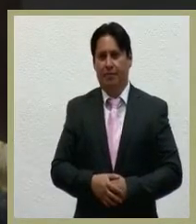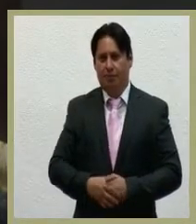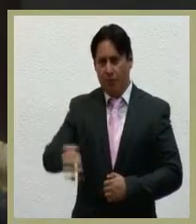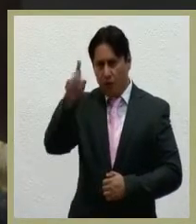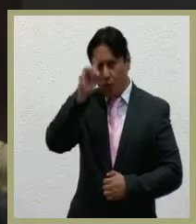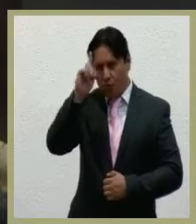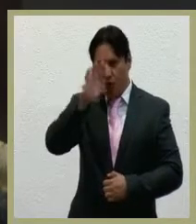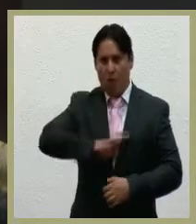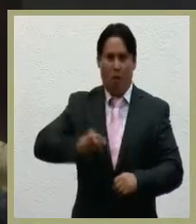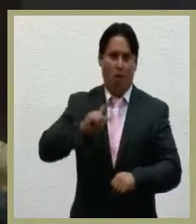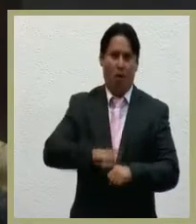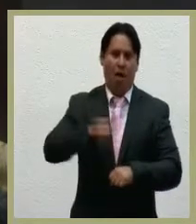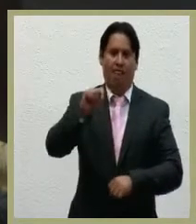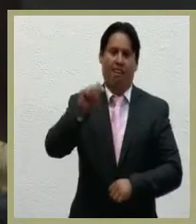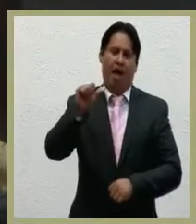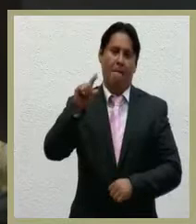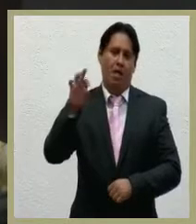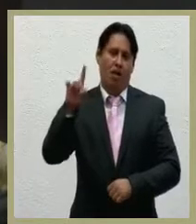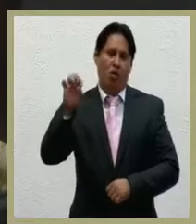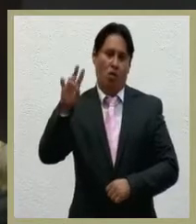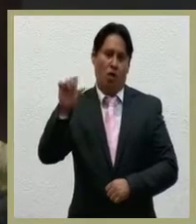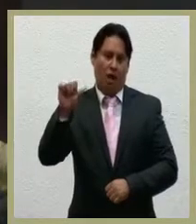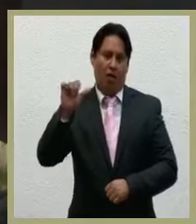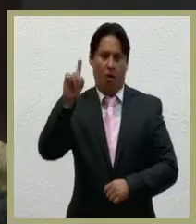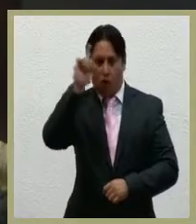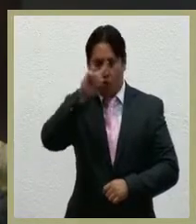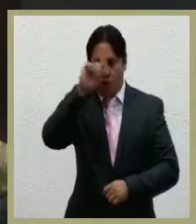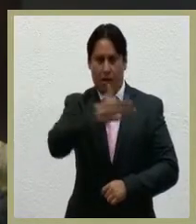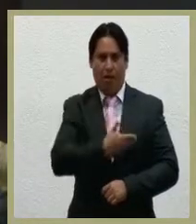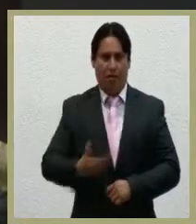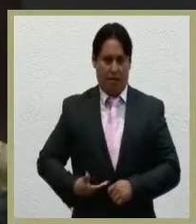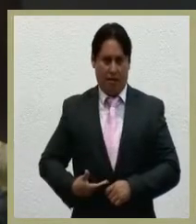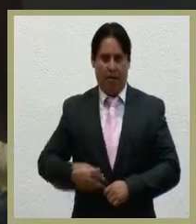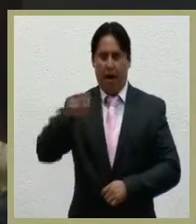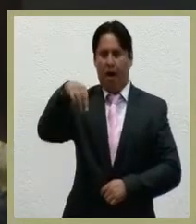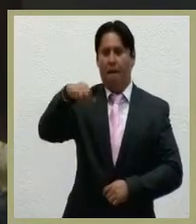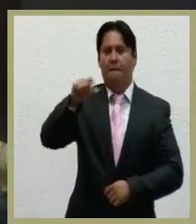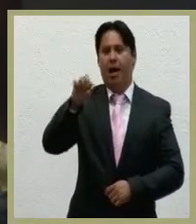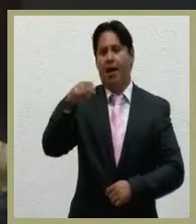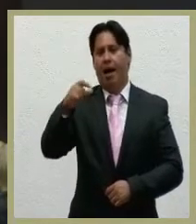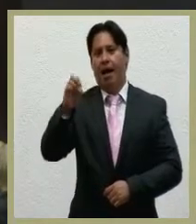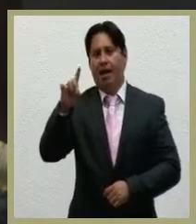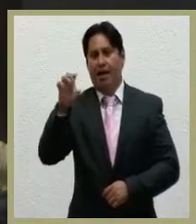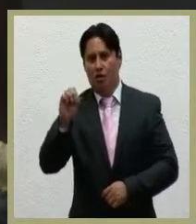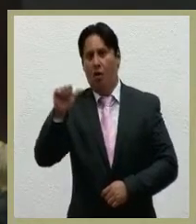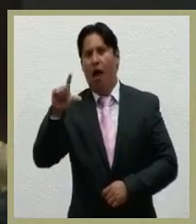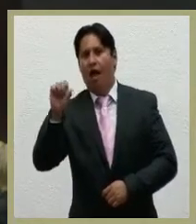Consejo Municipal de Tapilula. Concejal presidente Margarito Álvarez